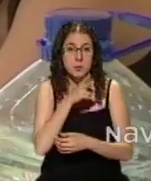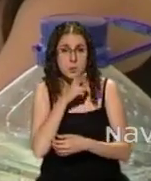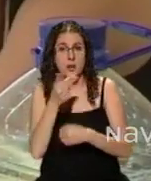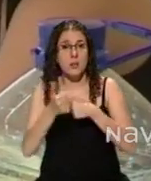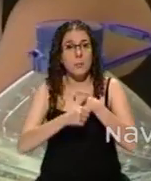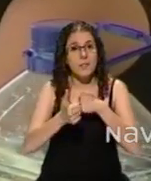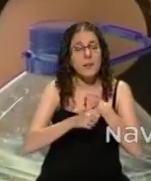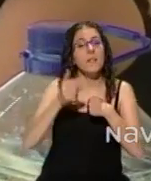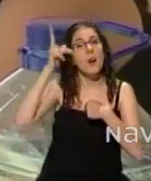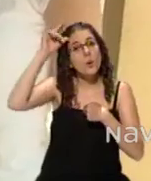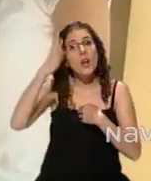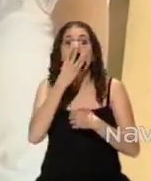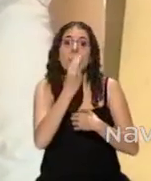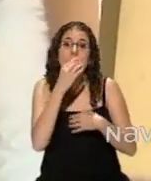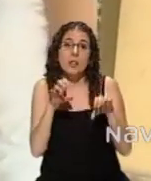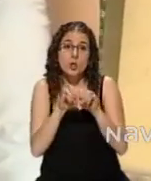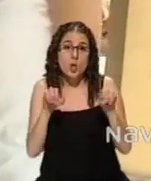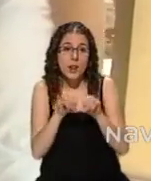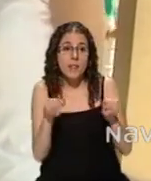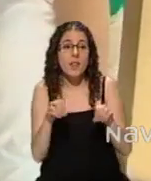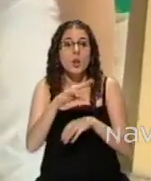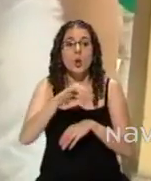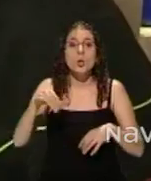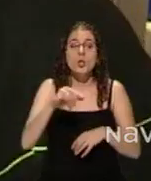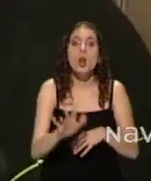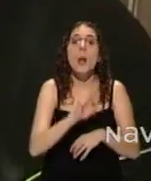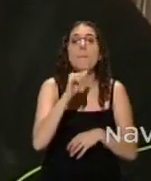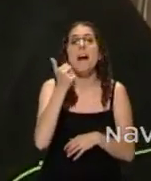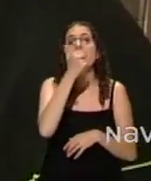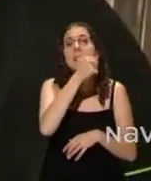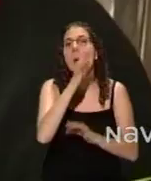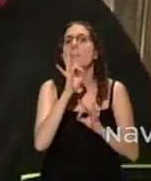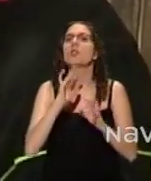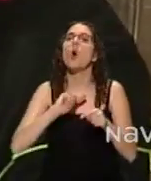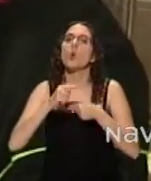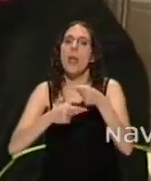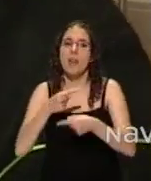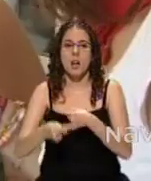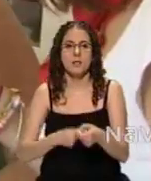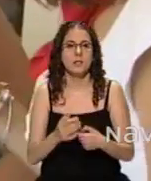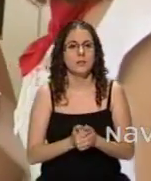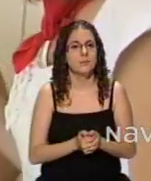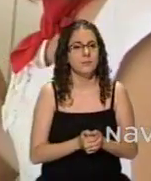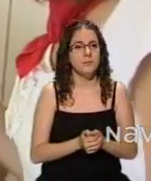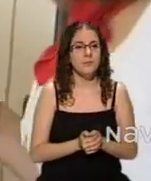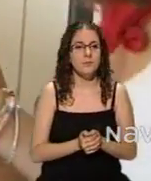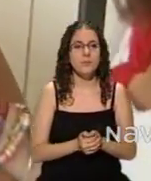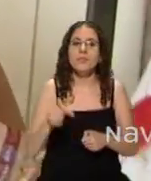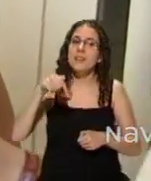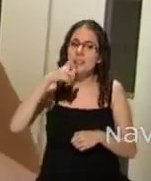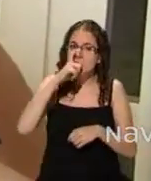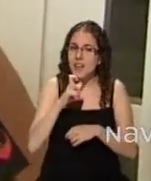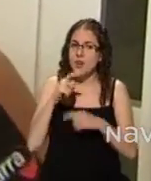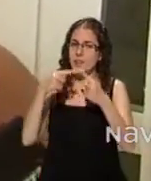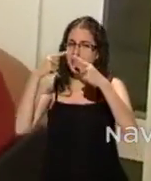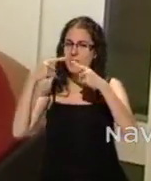pimiento choricero, sal y vino de rueda. Ahora el número 4, los Pata Negra. Este año lo hemos hecho distinto, va a salir